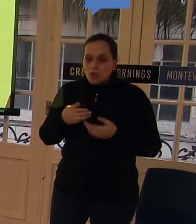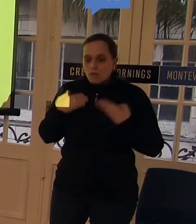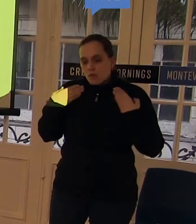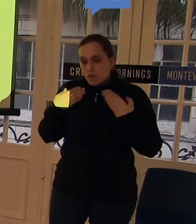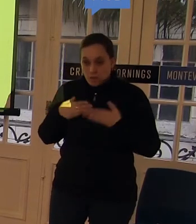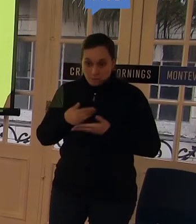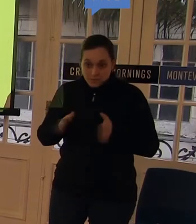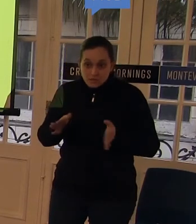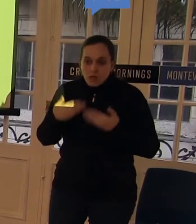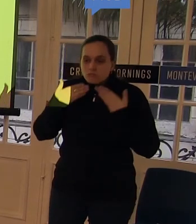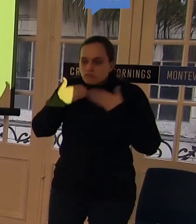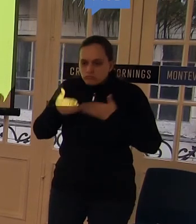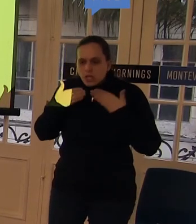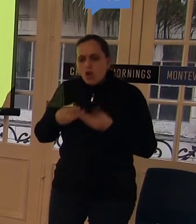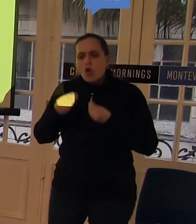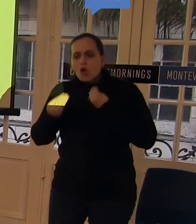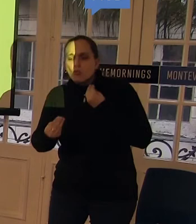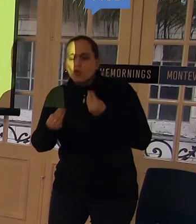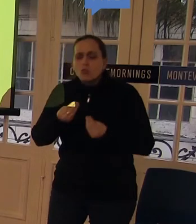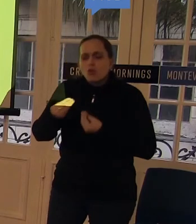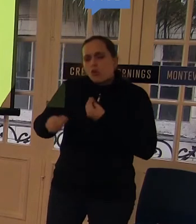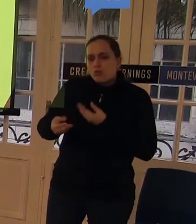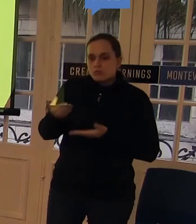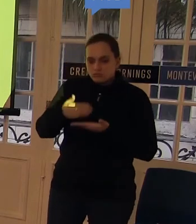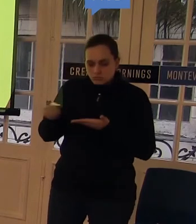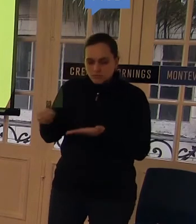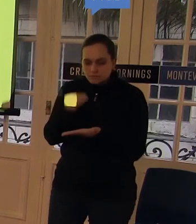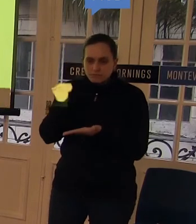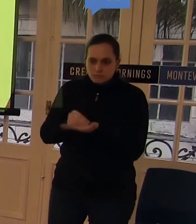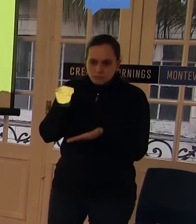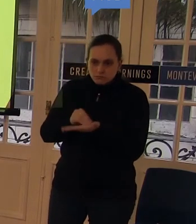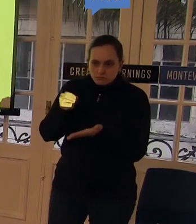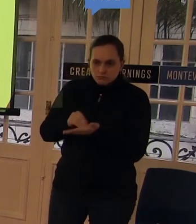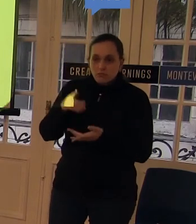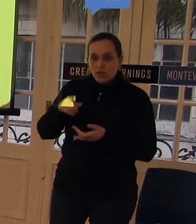concreta para, como insumo para poder crear. Perfecto.